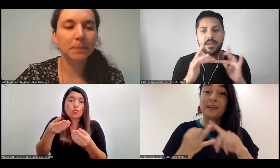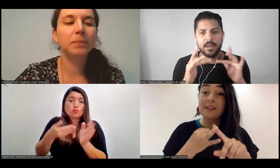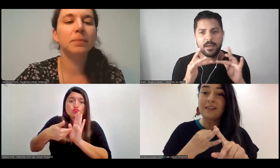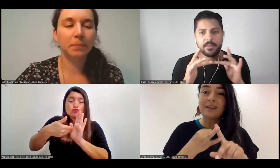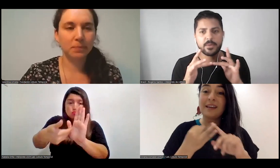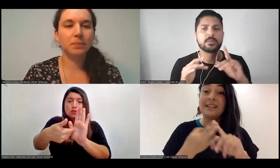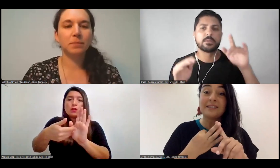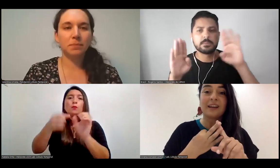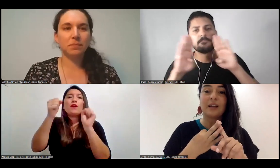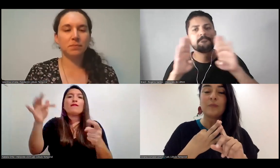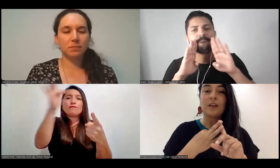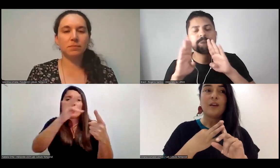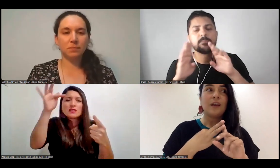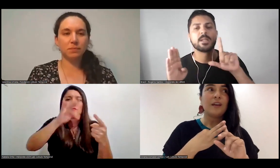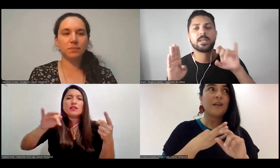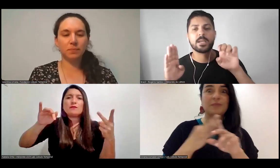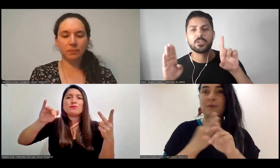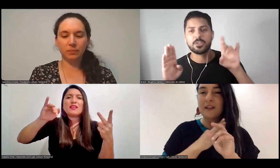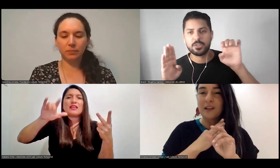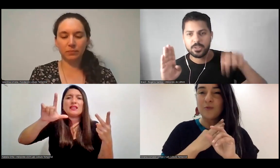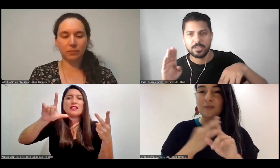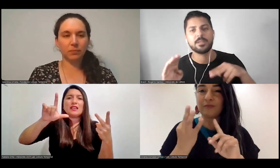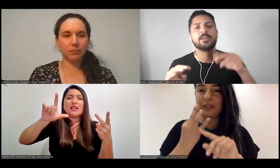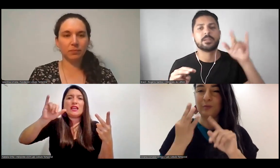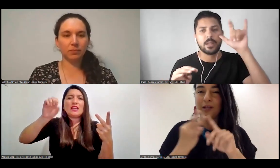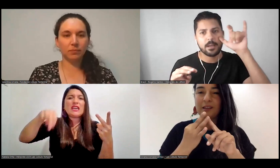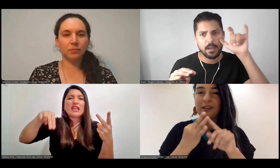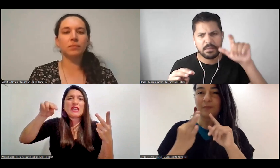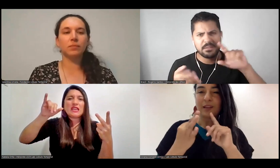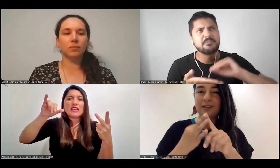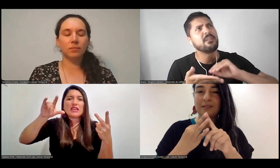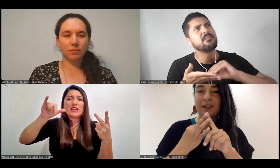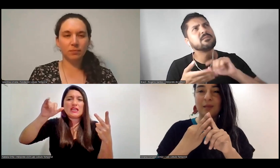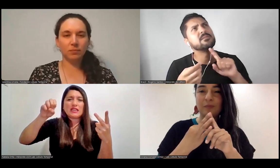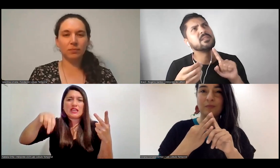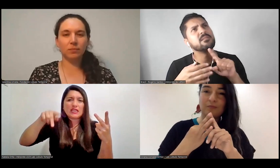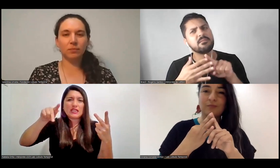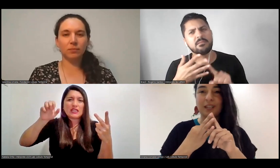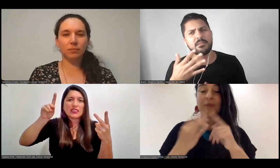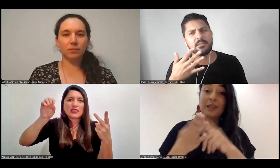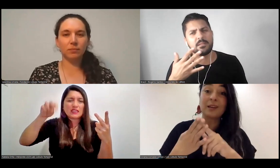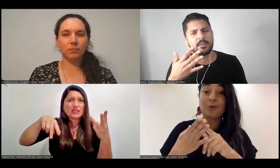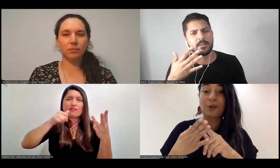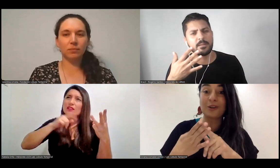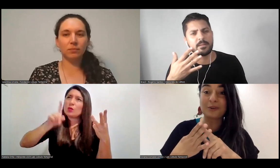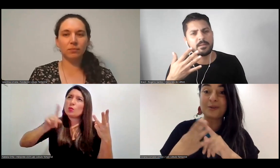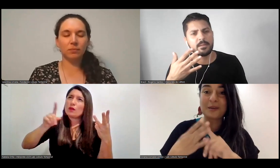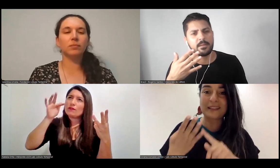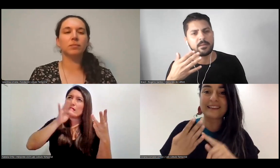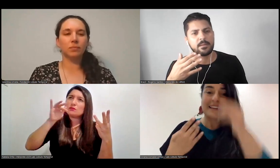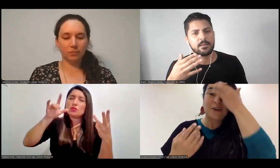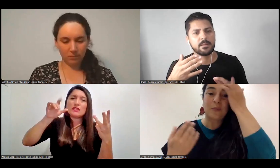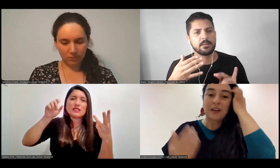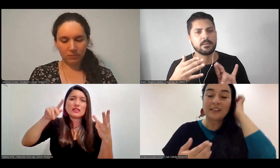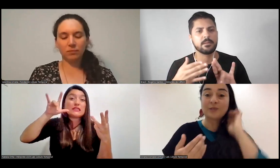Facebook, LinkedIn, Instagram. ¿Me falta alguna? Facebook, LinkedIn, Instagram. Sí, y tenemos correo electrónico,